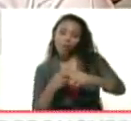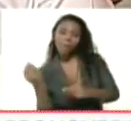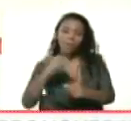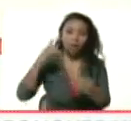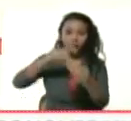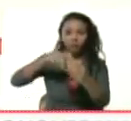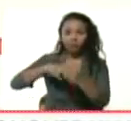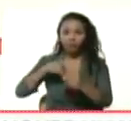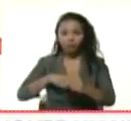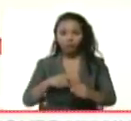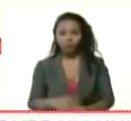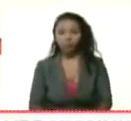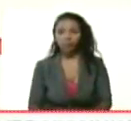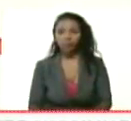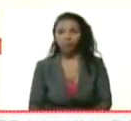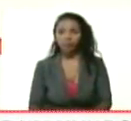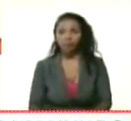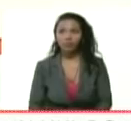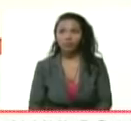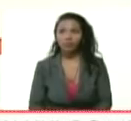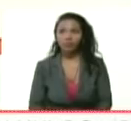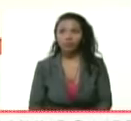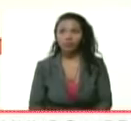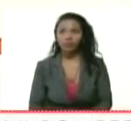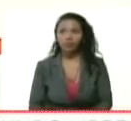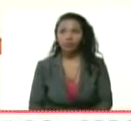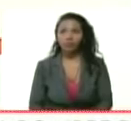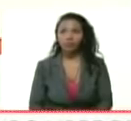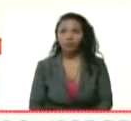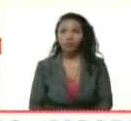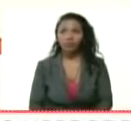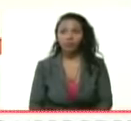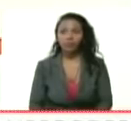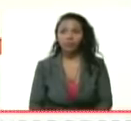inscritas. Inscritos e inscritas.